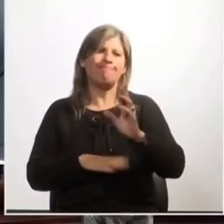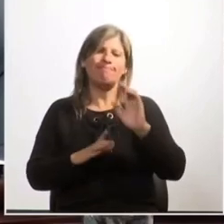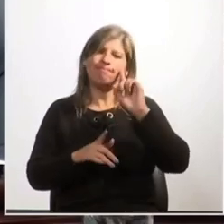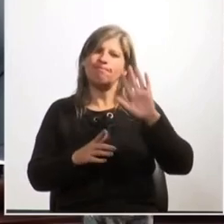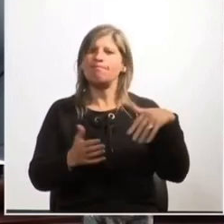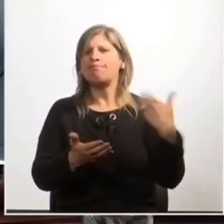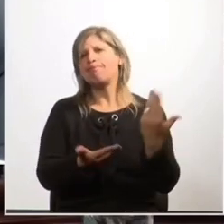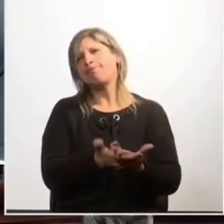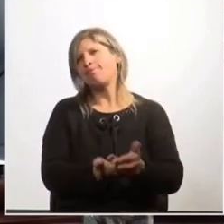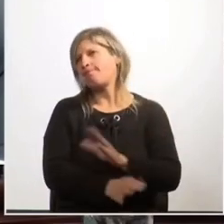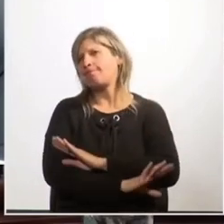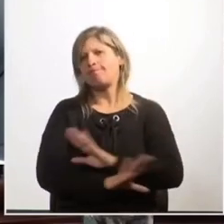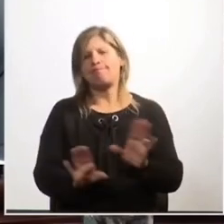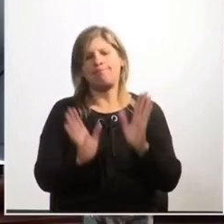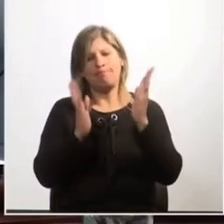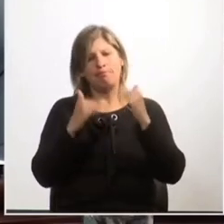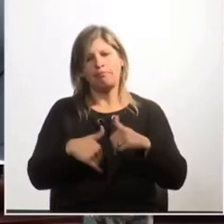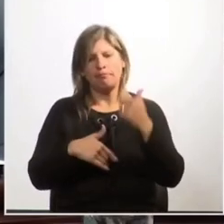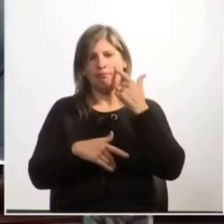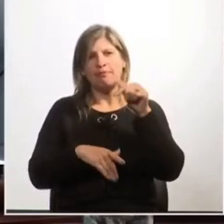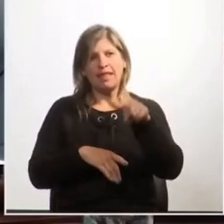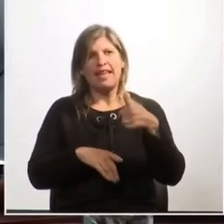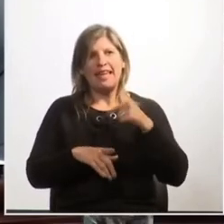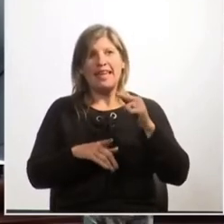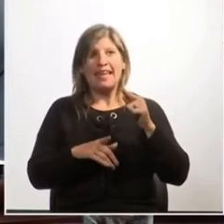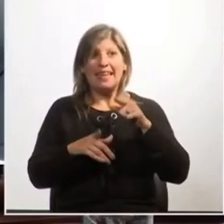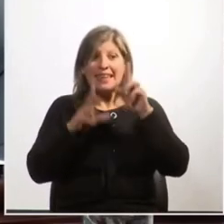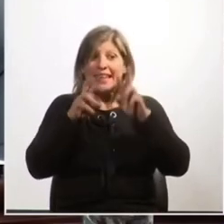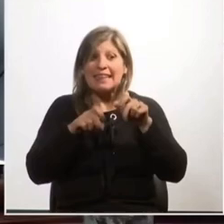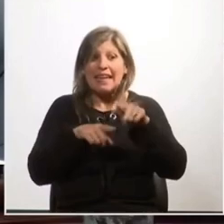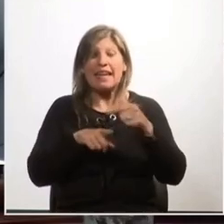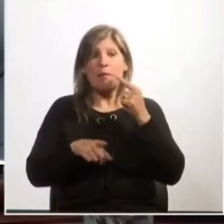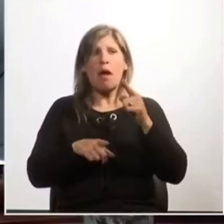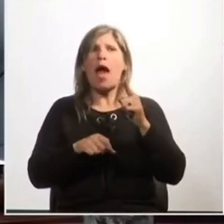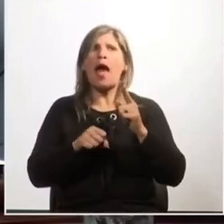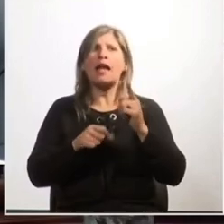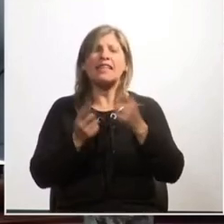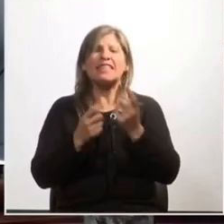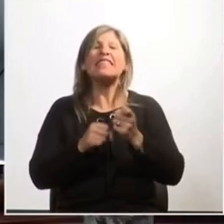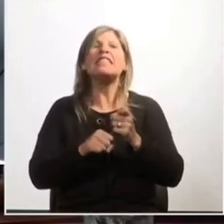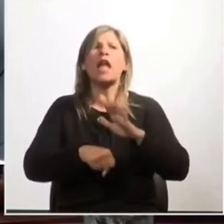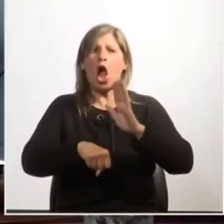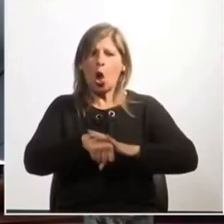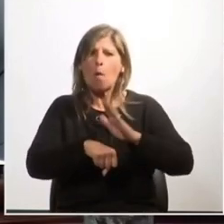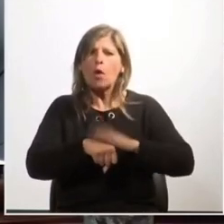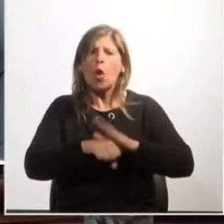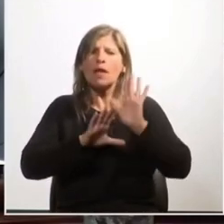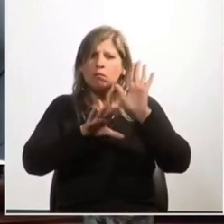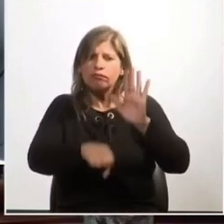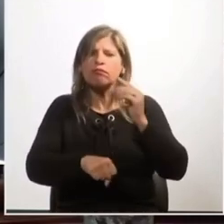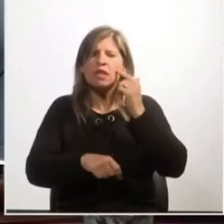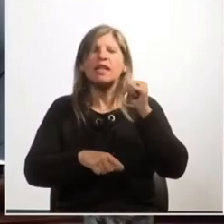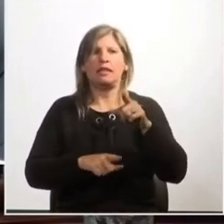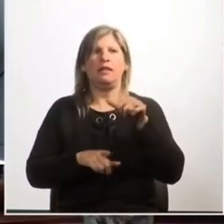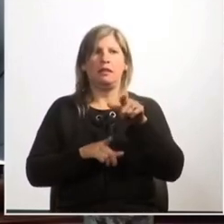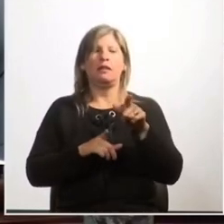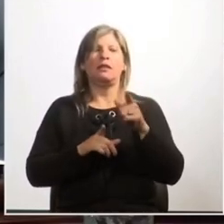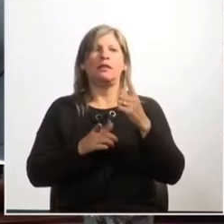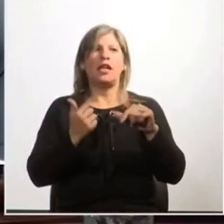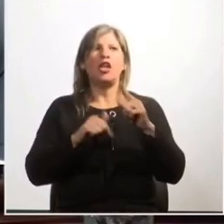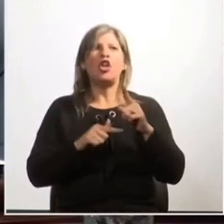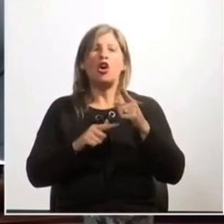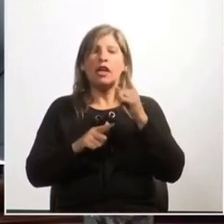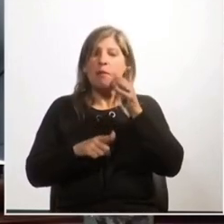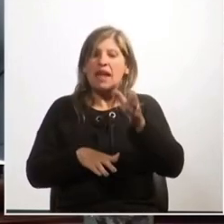fracasando. El tratamiento de este tema requiere de compromiso y de mesura. Lo que está en juego es la vida y la seguridad